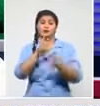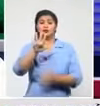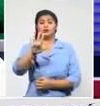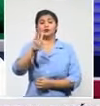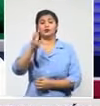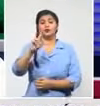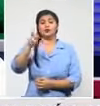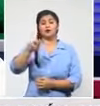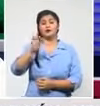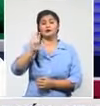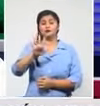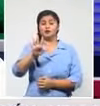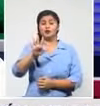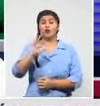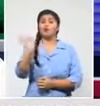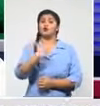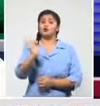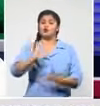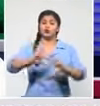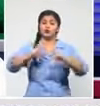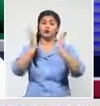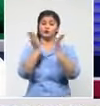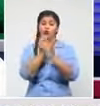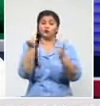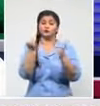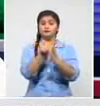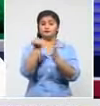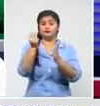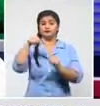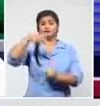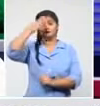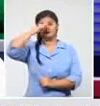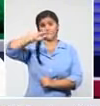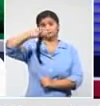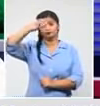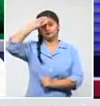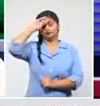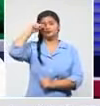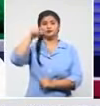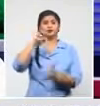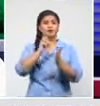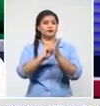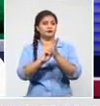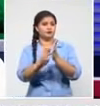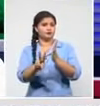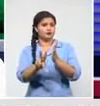53,5% de todos los casos diagnosticados en Cuba pertenecen al sexo